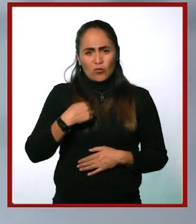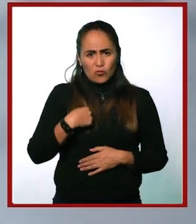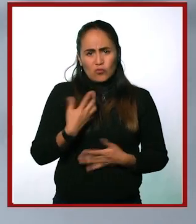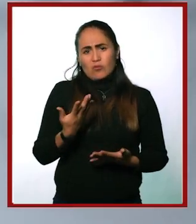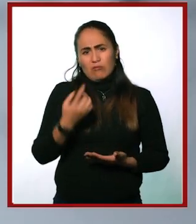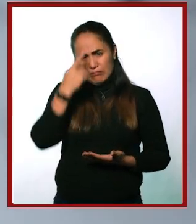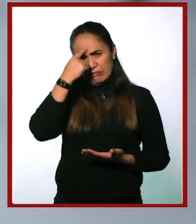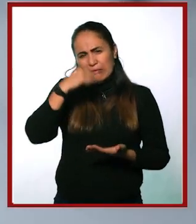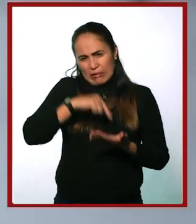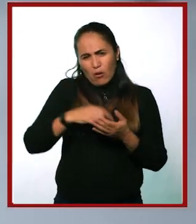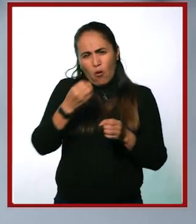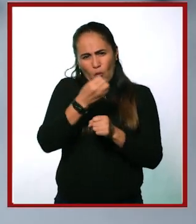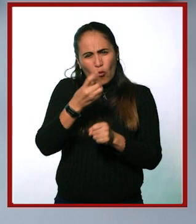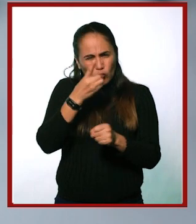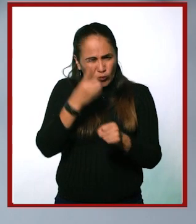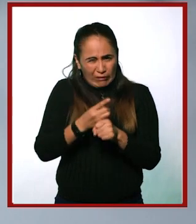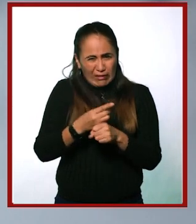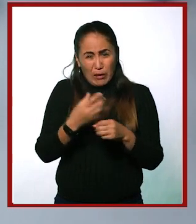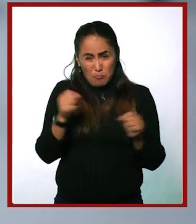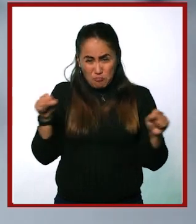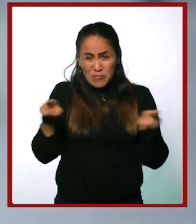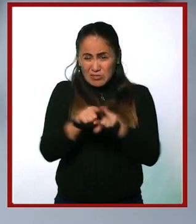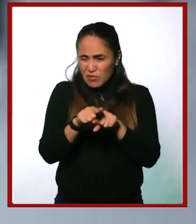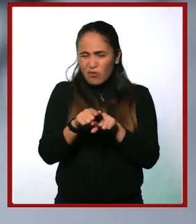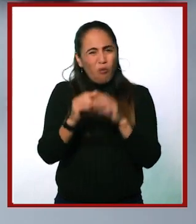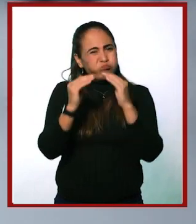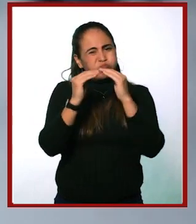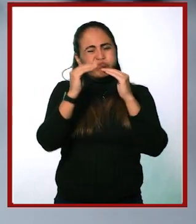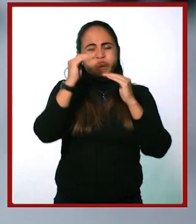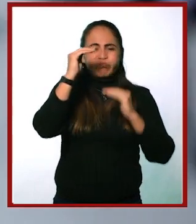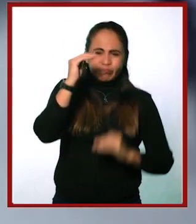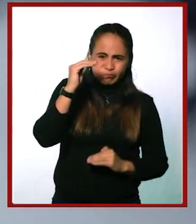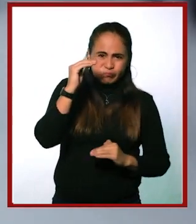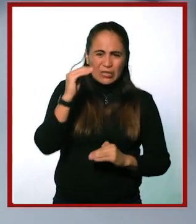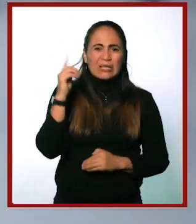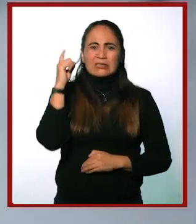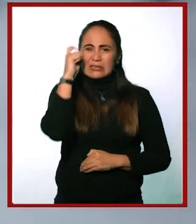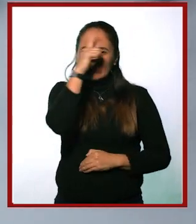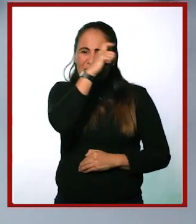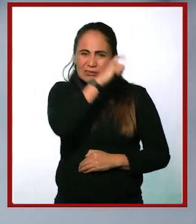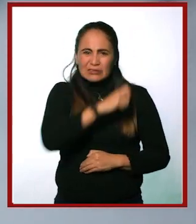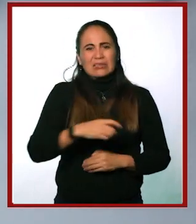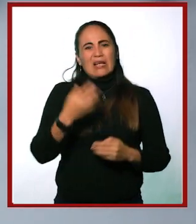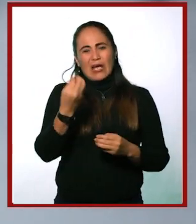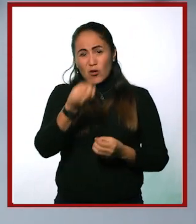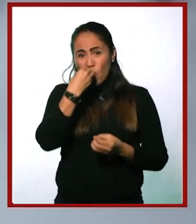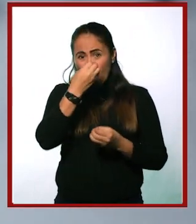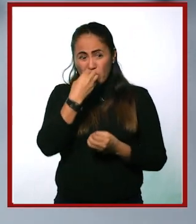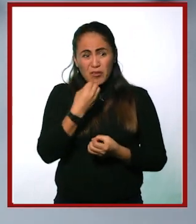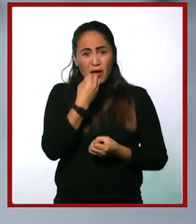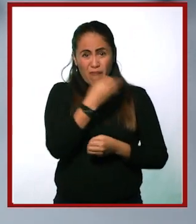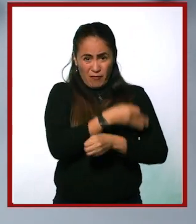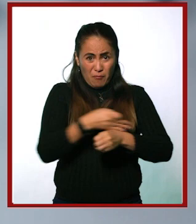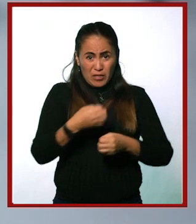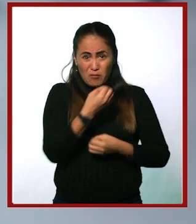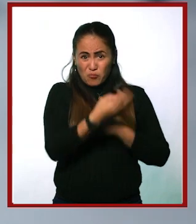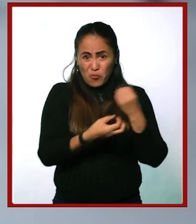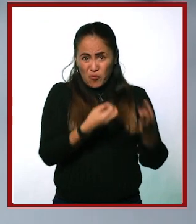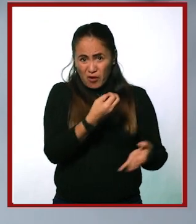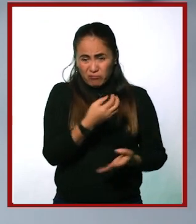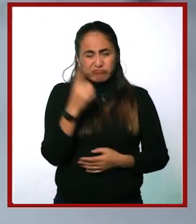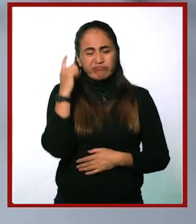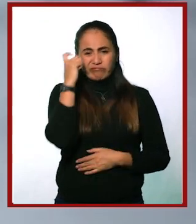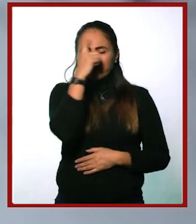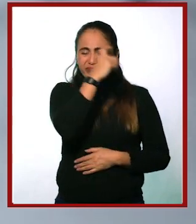Básicamente las oportunidades bajaron demasiado. Es muy difícil como llevar algo de comer a la mesa. Entonces,